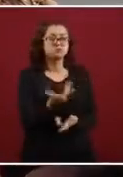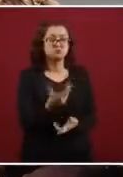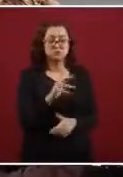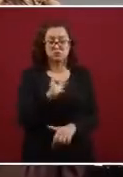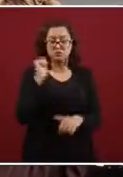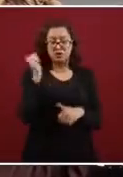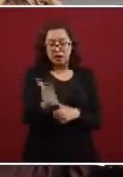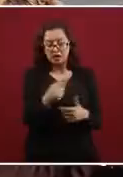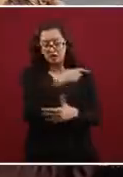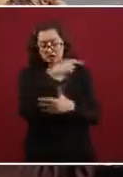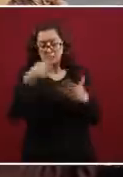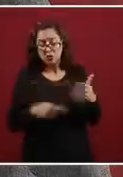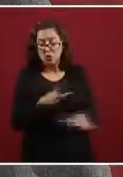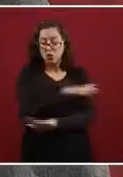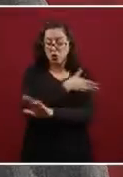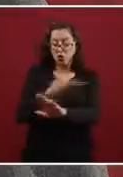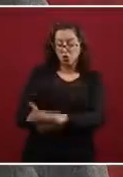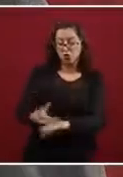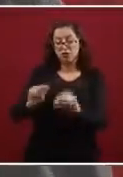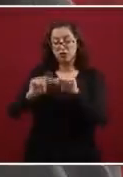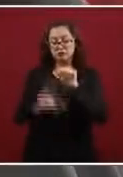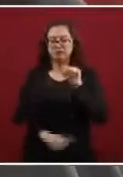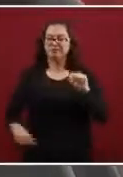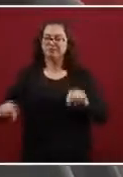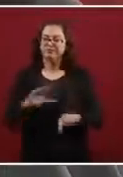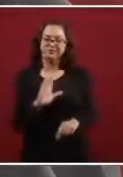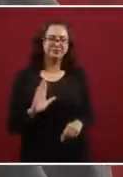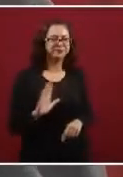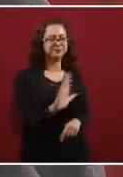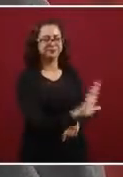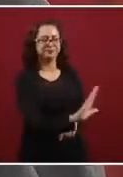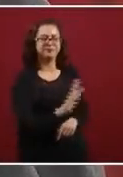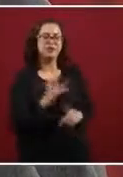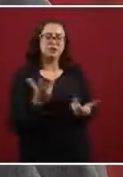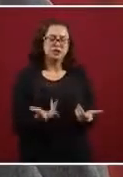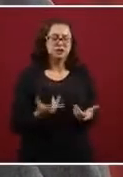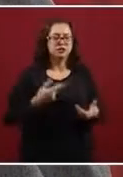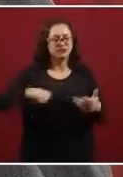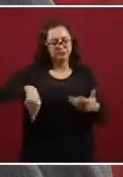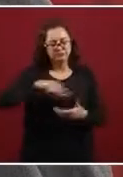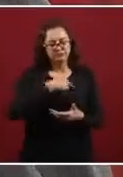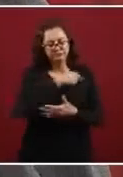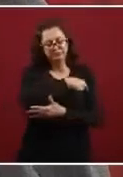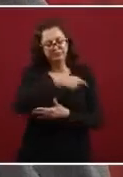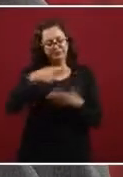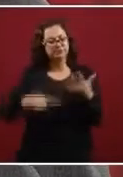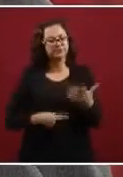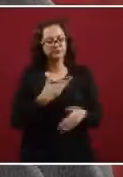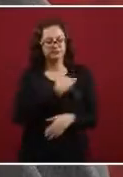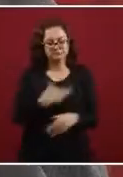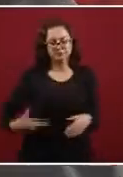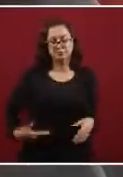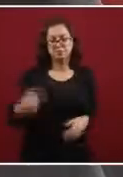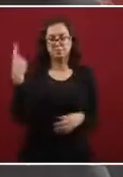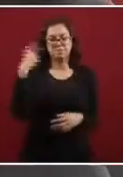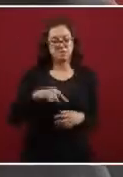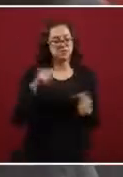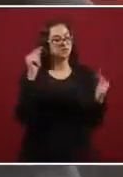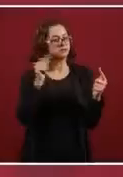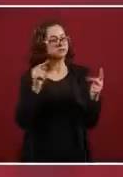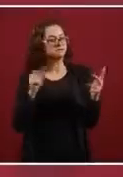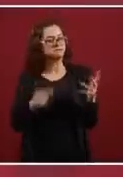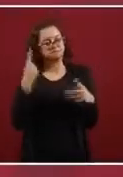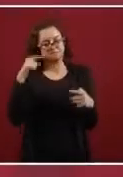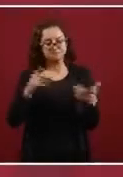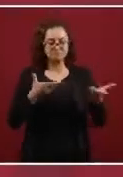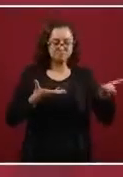de México y llevando ese diálogo estrictamente dentro de los parámetros marcados por el presidente para la negociación